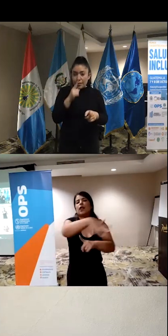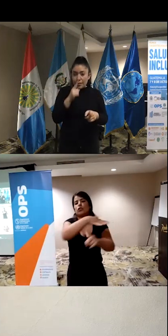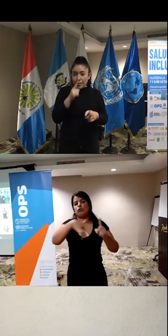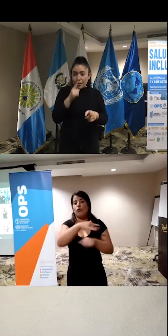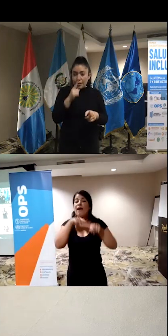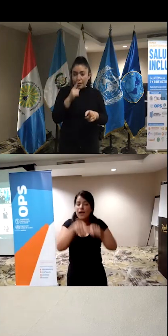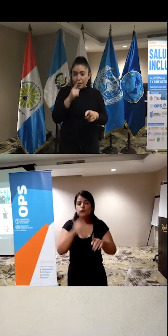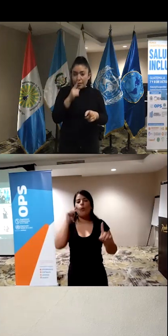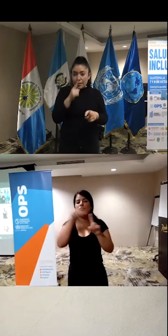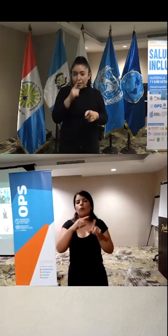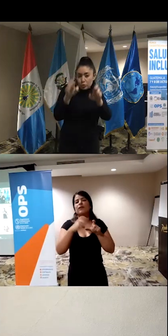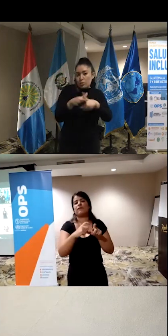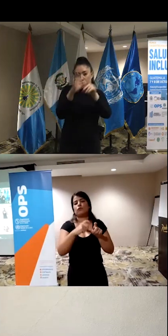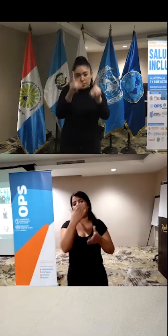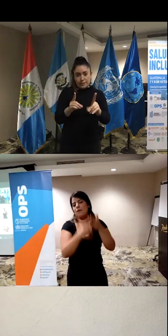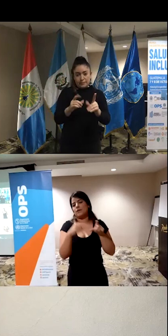con discapacidad.